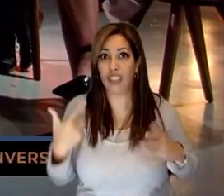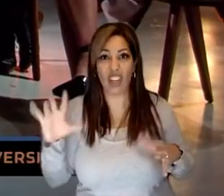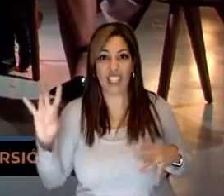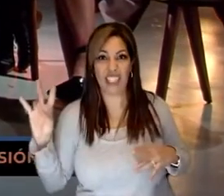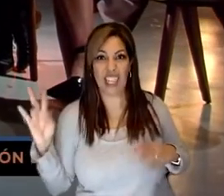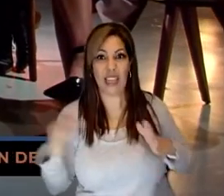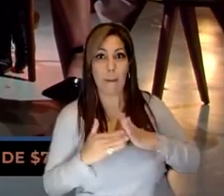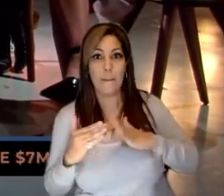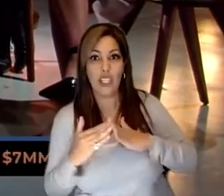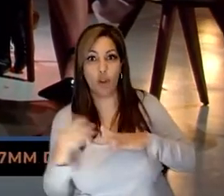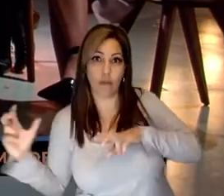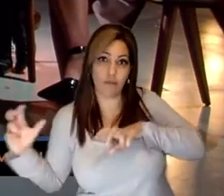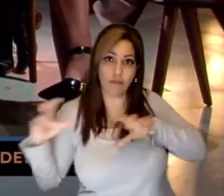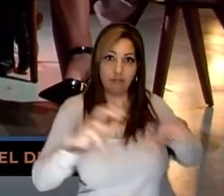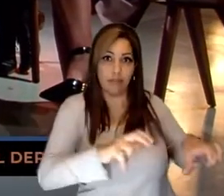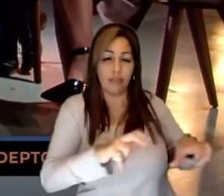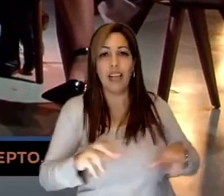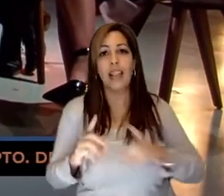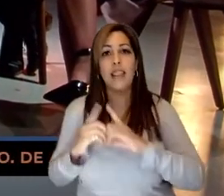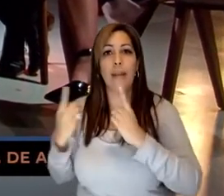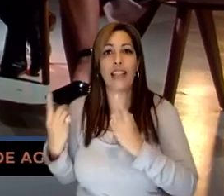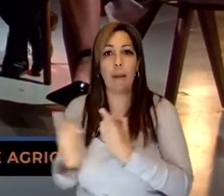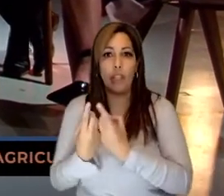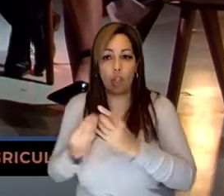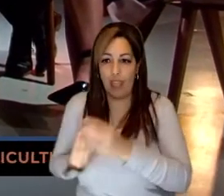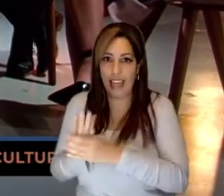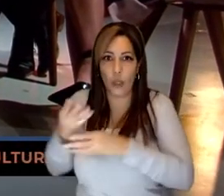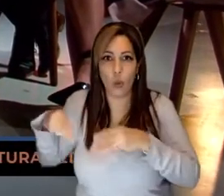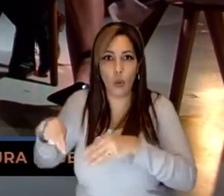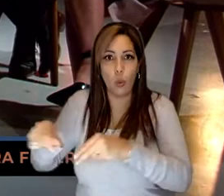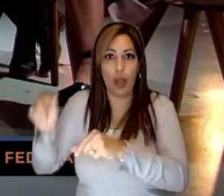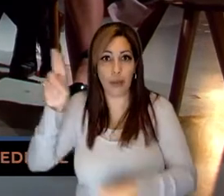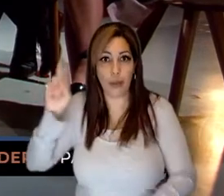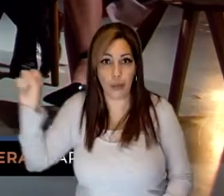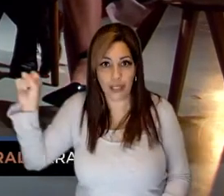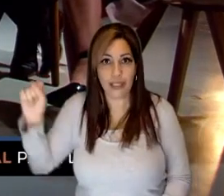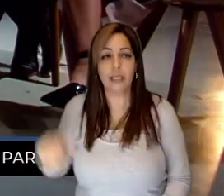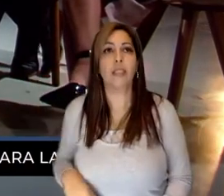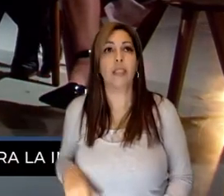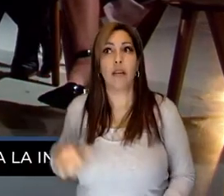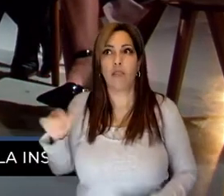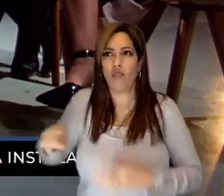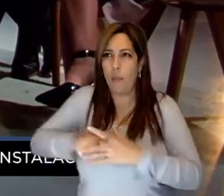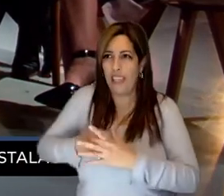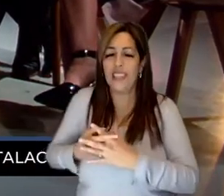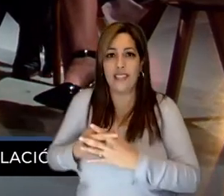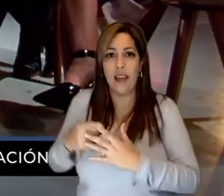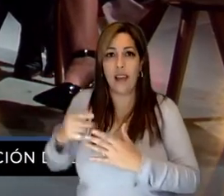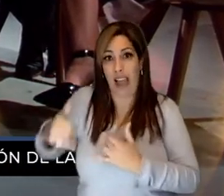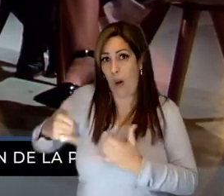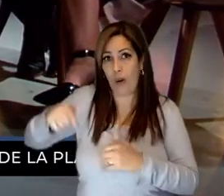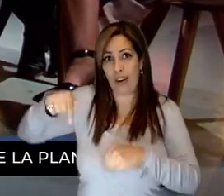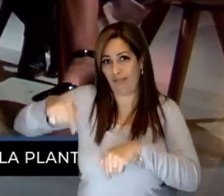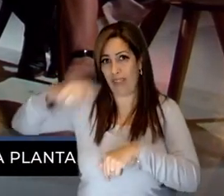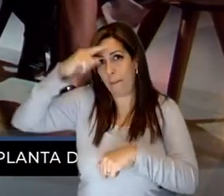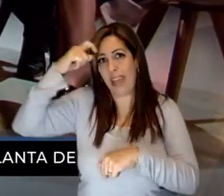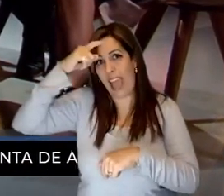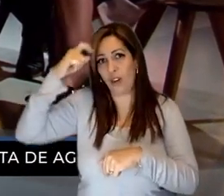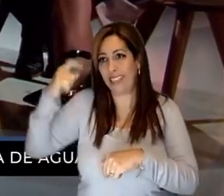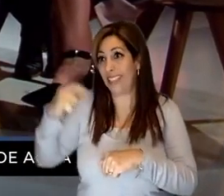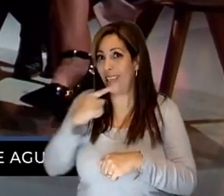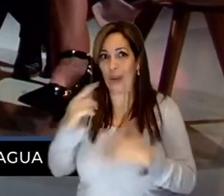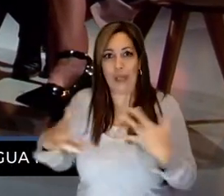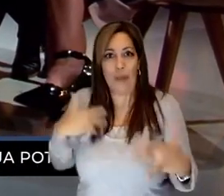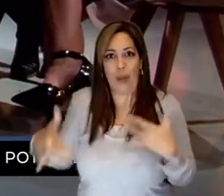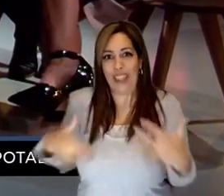Tenemos una inversión de $7 millones del Departamento de Agricultura de los Estados Unidos para ese proyecto. Este proyecto empieza construcción ahora en verano de este año,